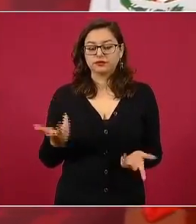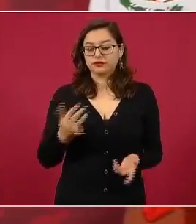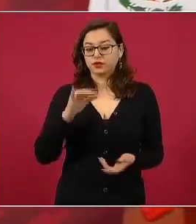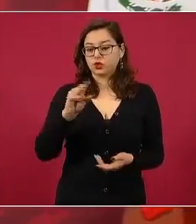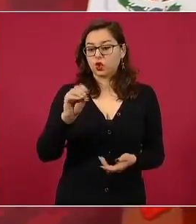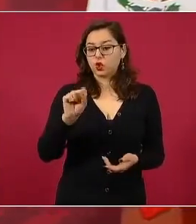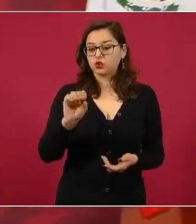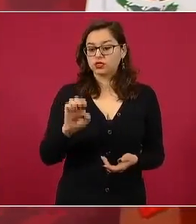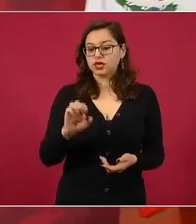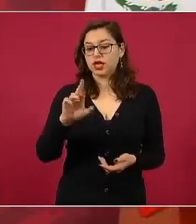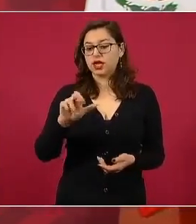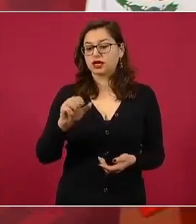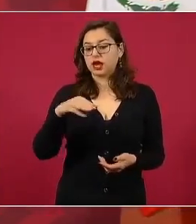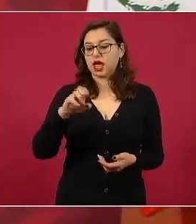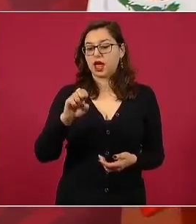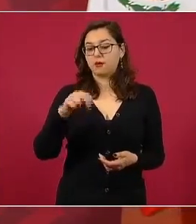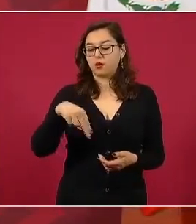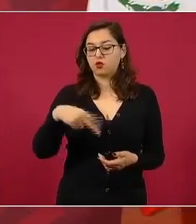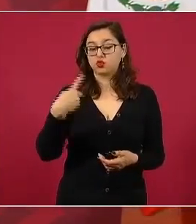esposa,